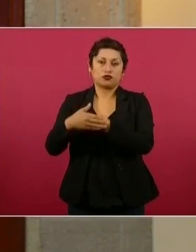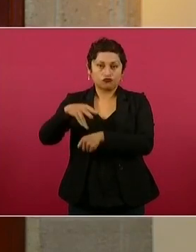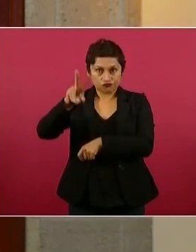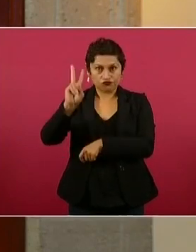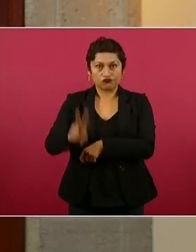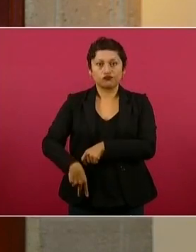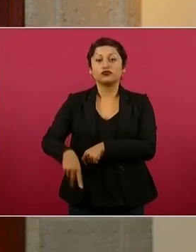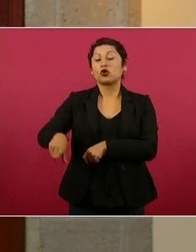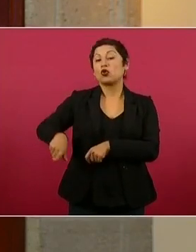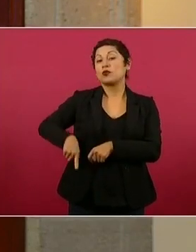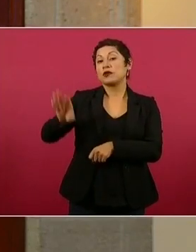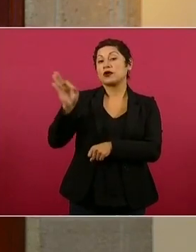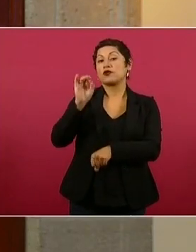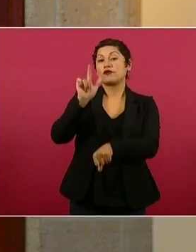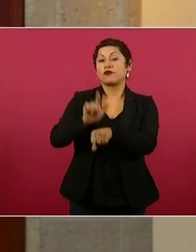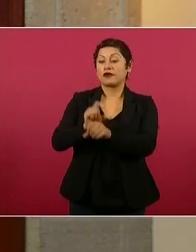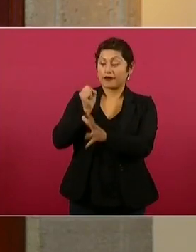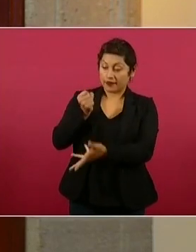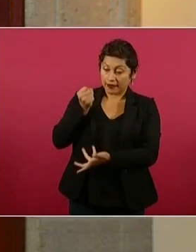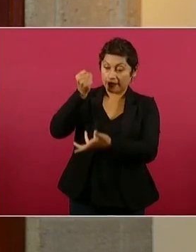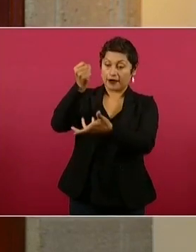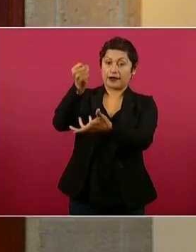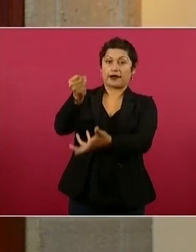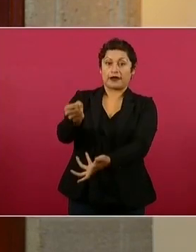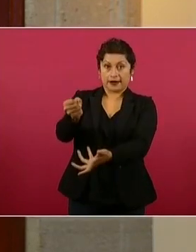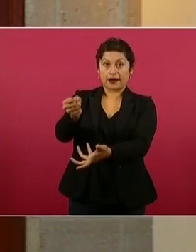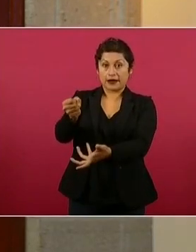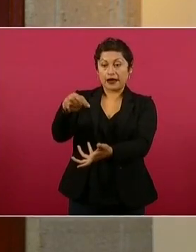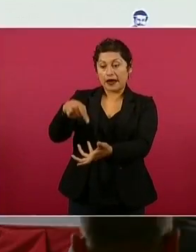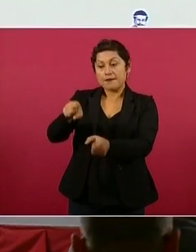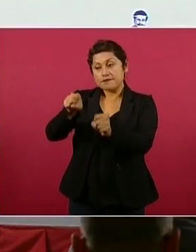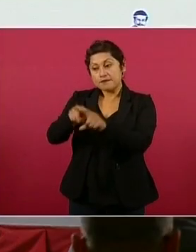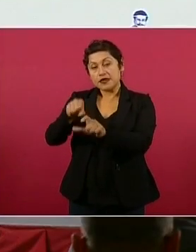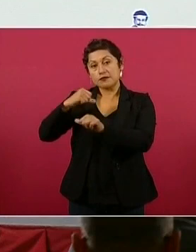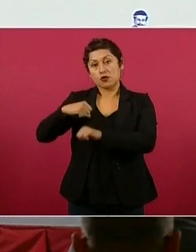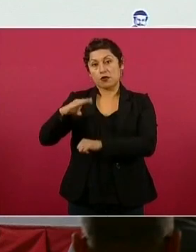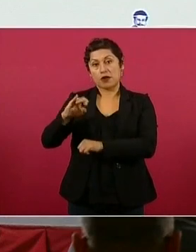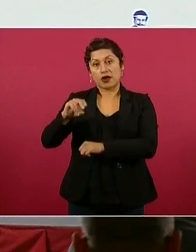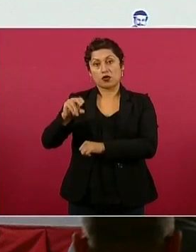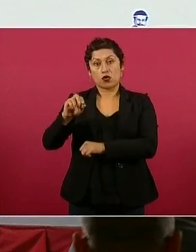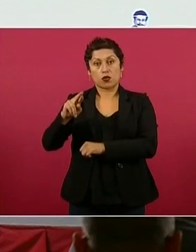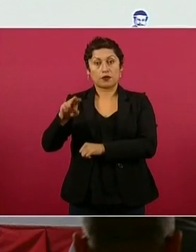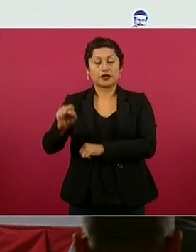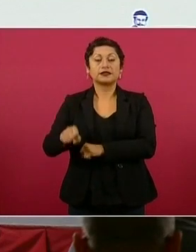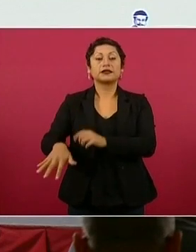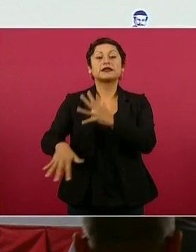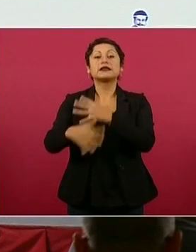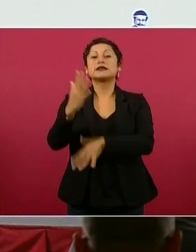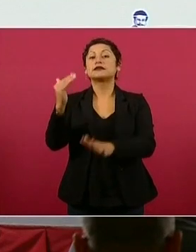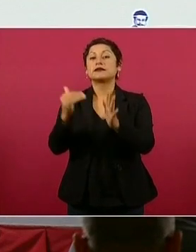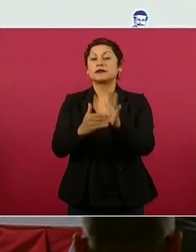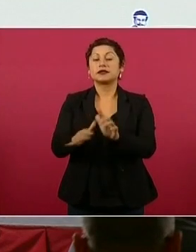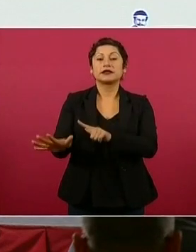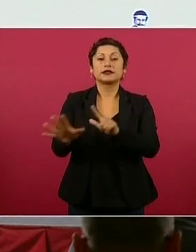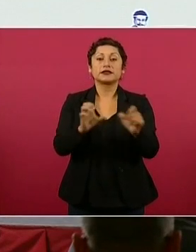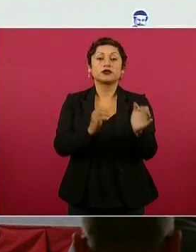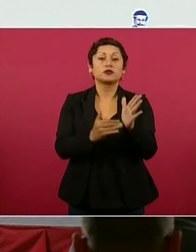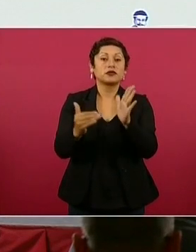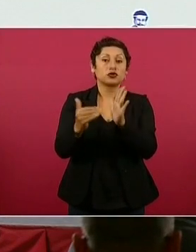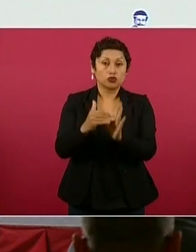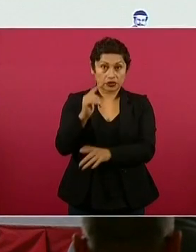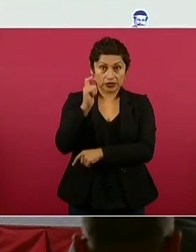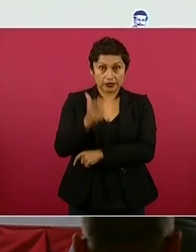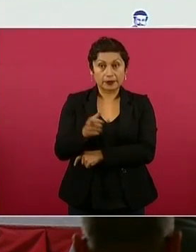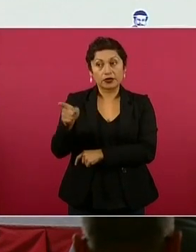un monto total a través de un financiamiento de Banobras de 15 mil 700 millones de pesos. Banobras